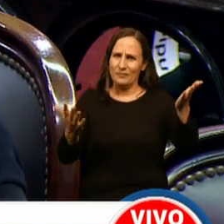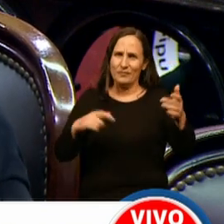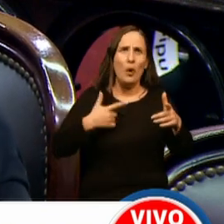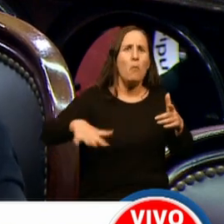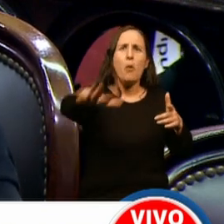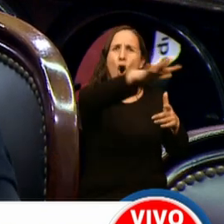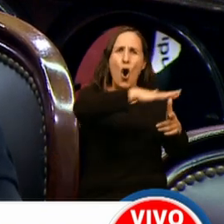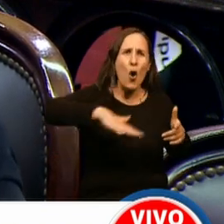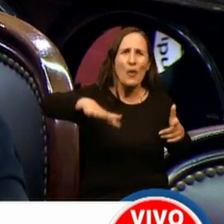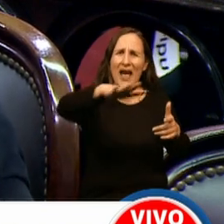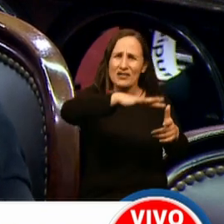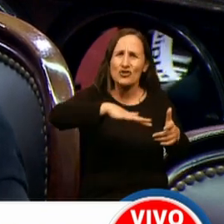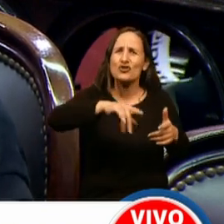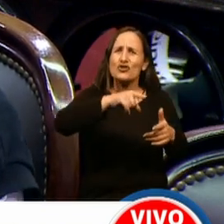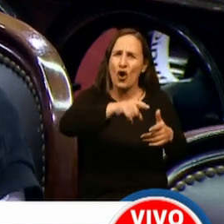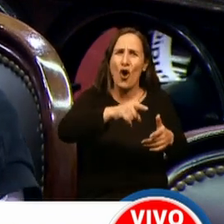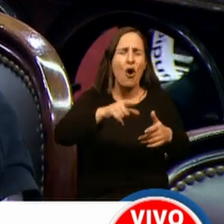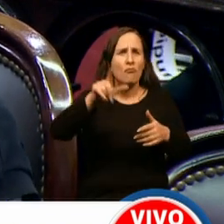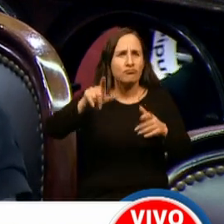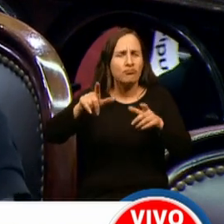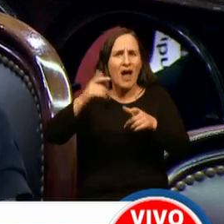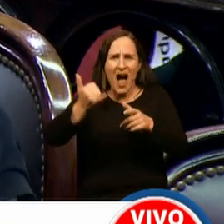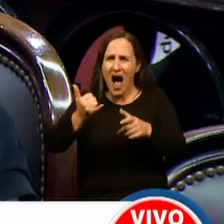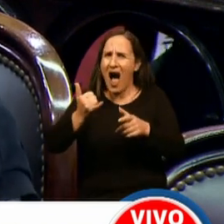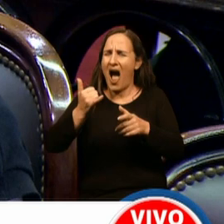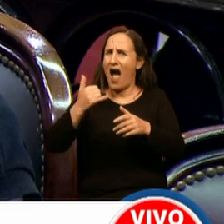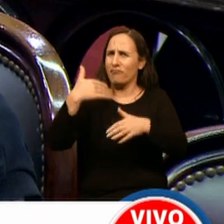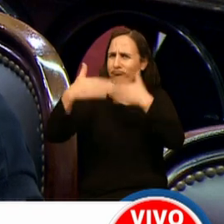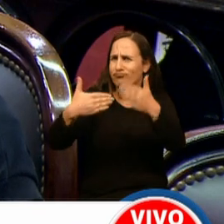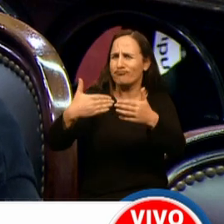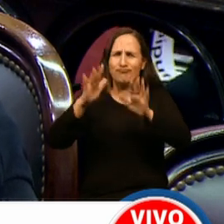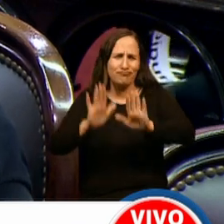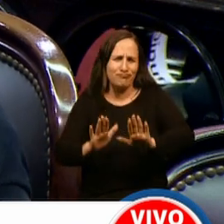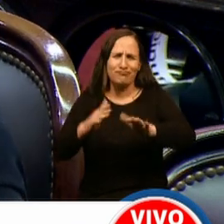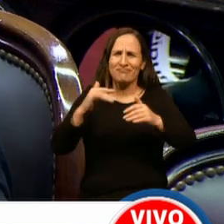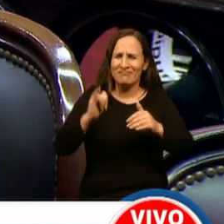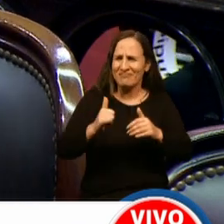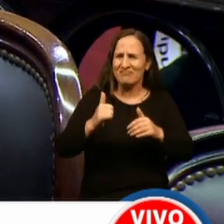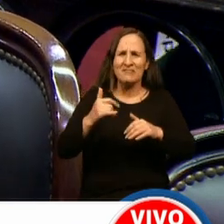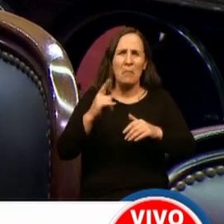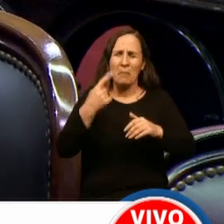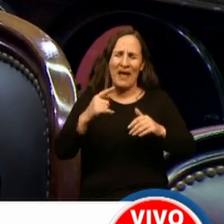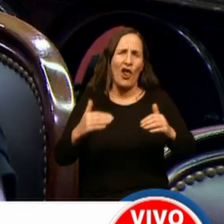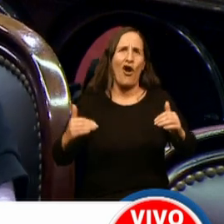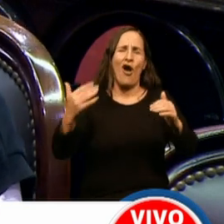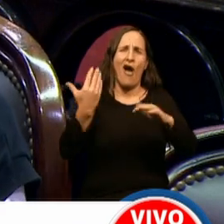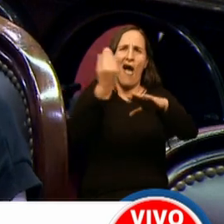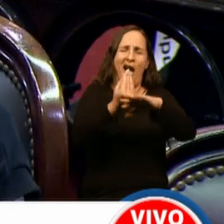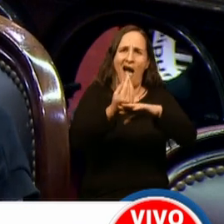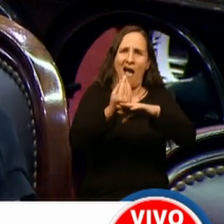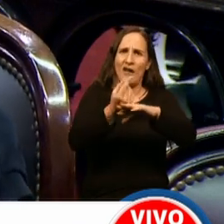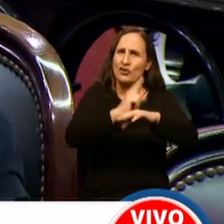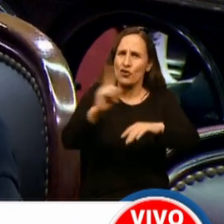población que a pesar de tener la idoneidad requerida no logran acceder en igualdad de condiciones al mercado laboral el estado no puede mirar por otro